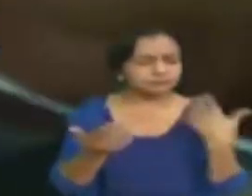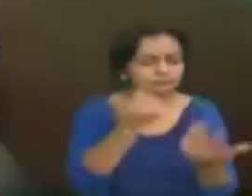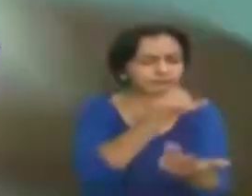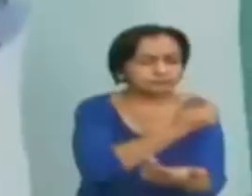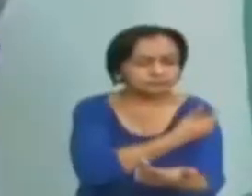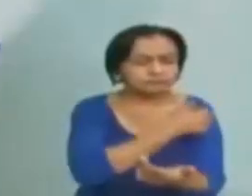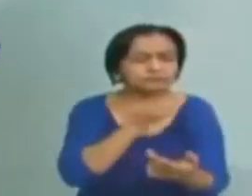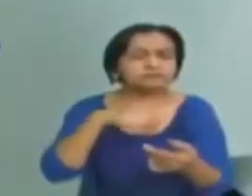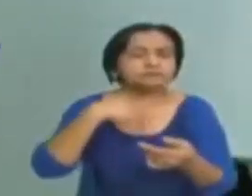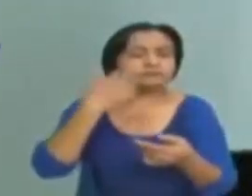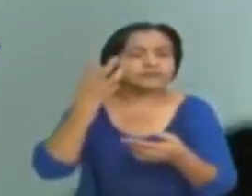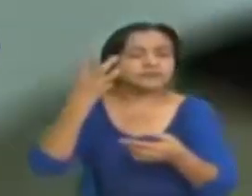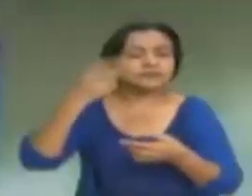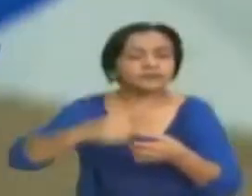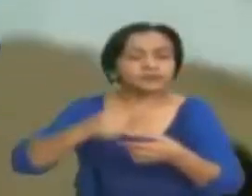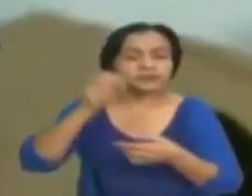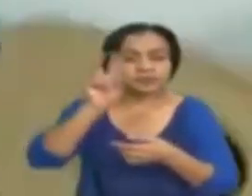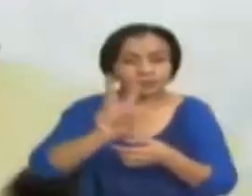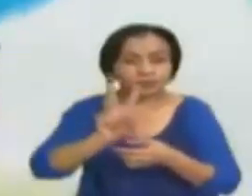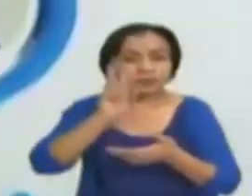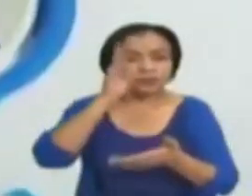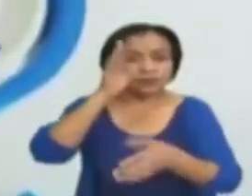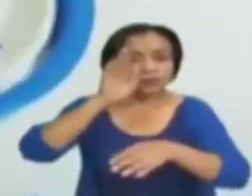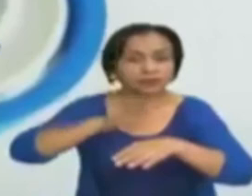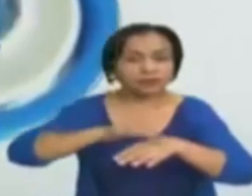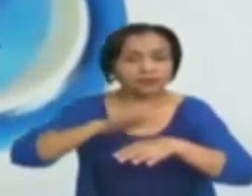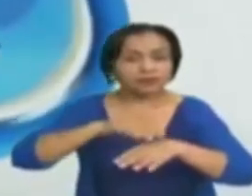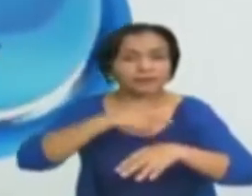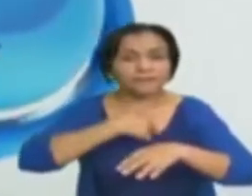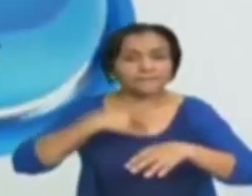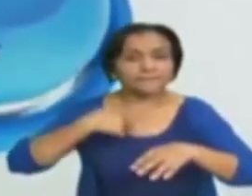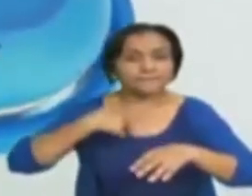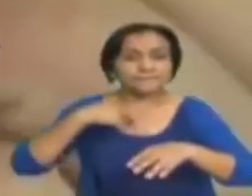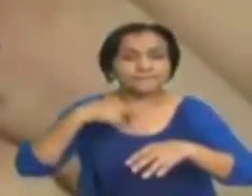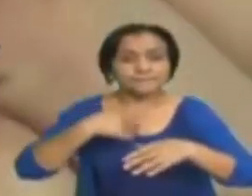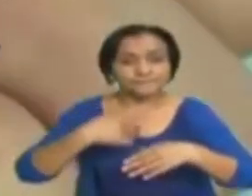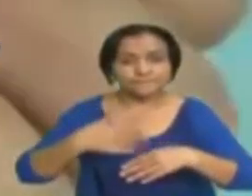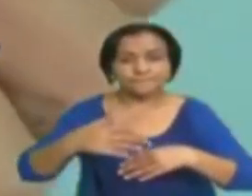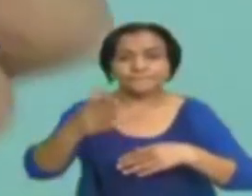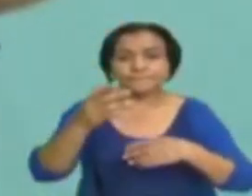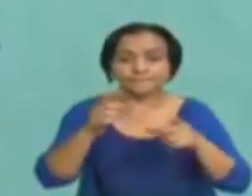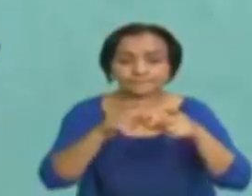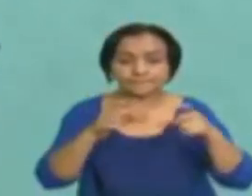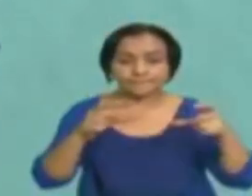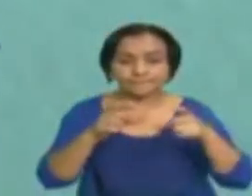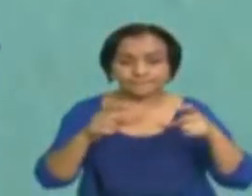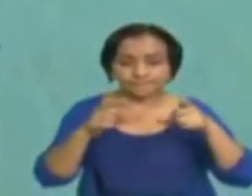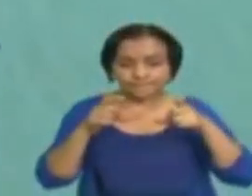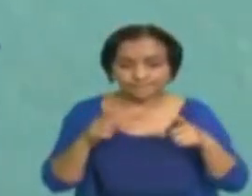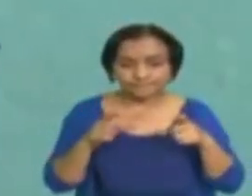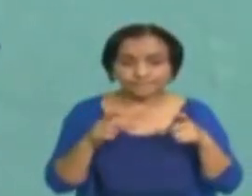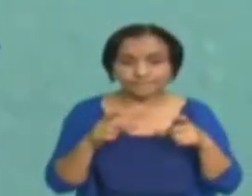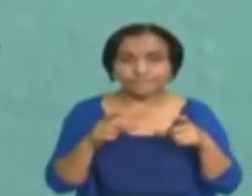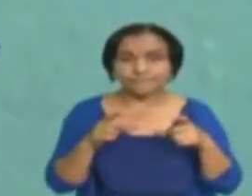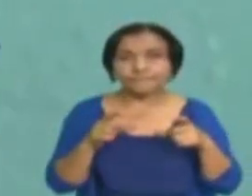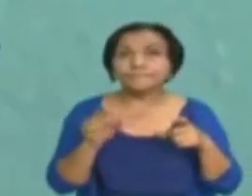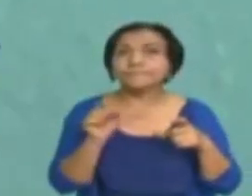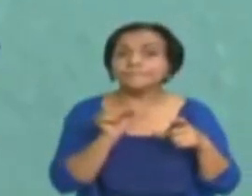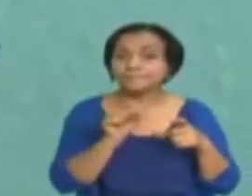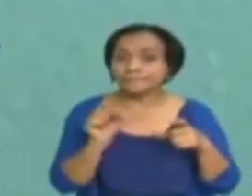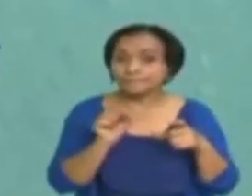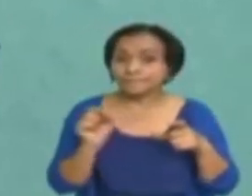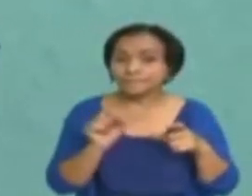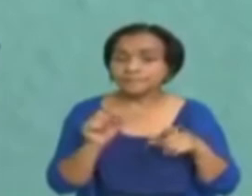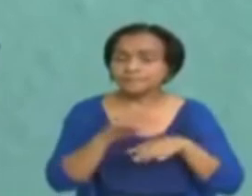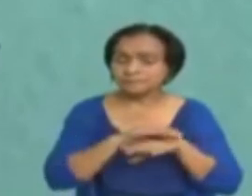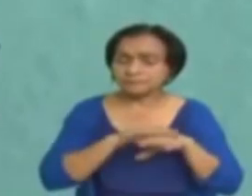junio se comenzará a aplicar en Managua la segunda dosis de la vacuna Covishield. Según datos proporcionados por el Sistema de la